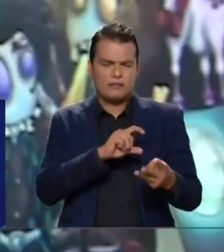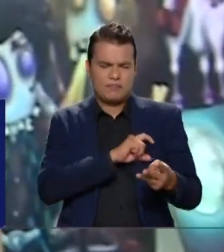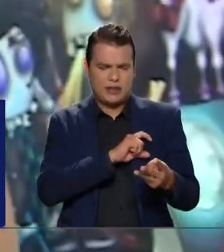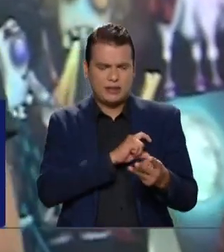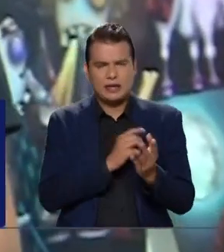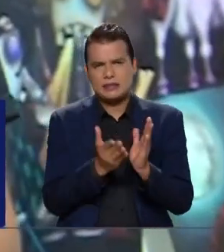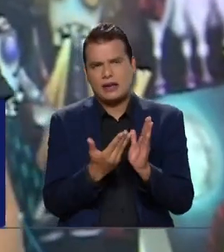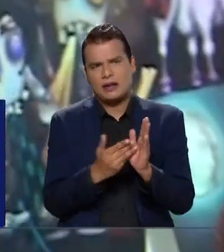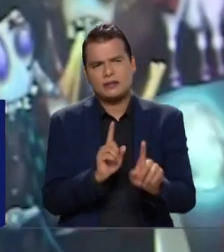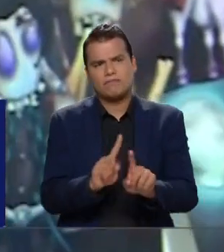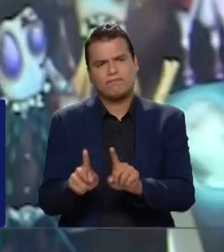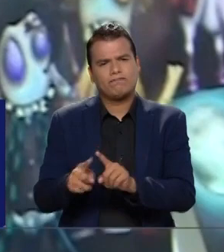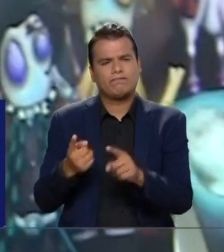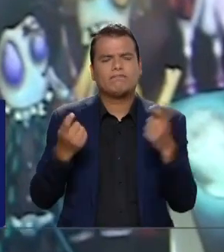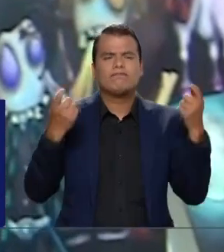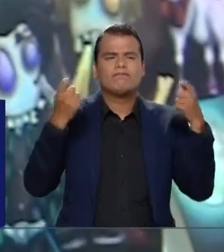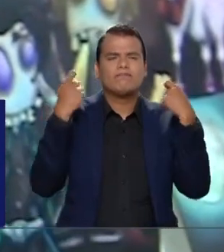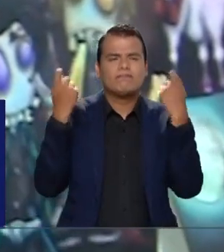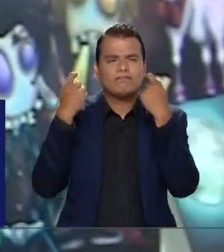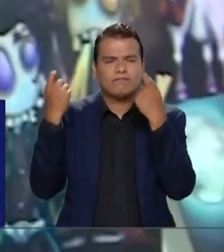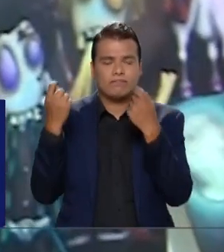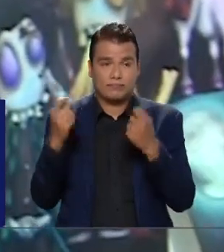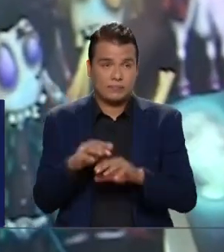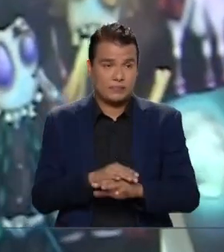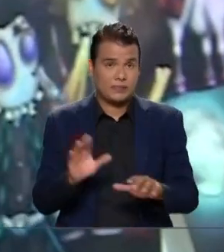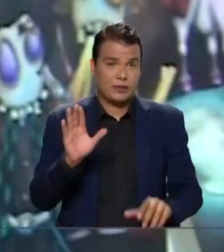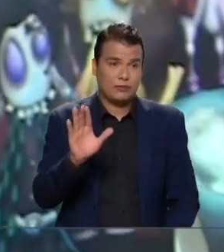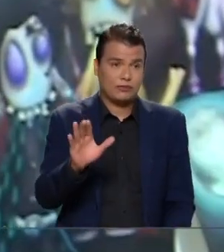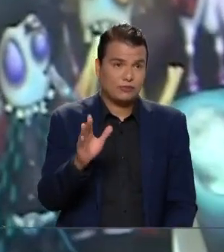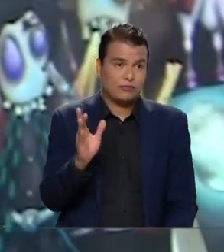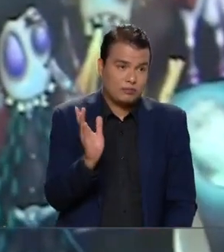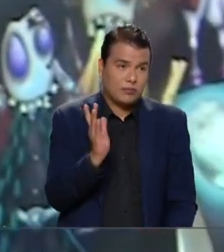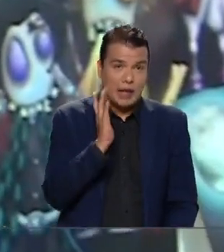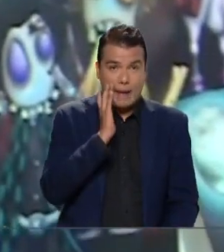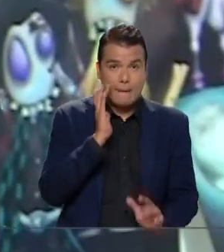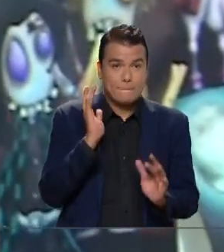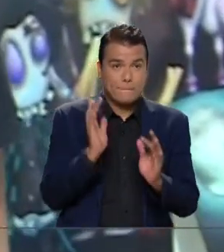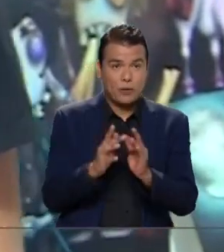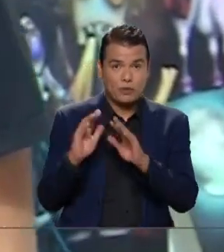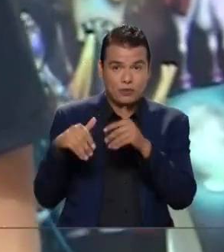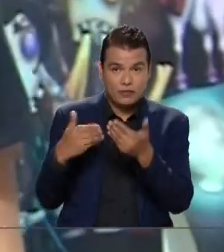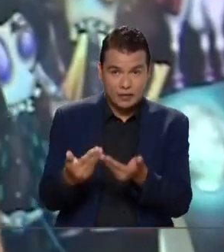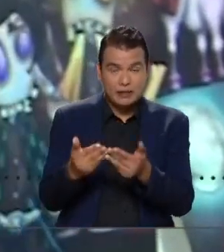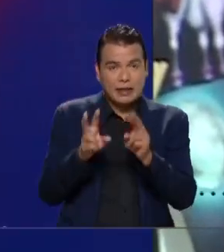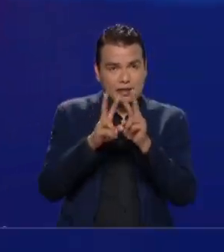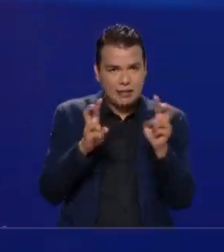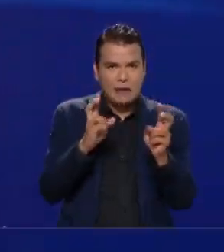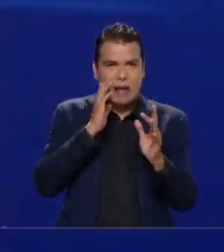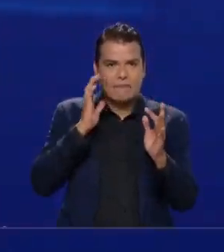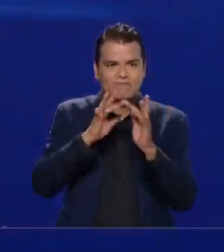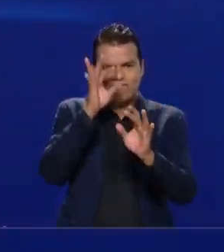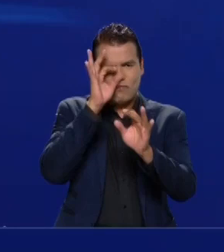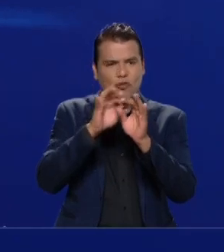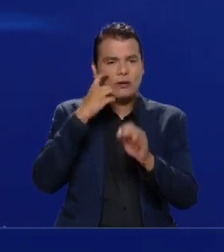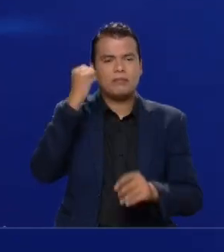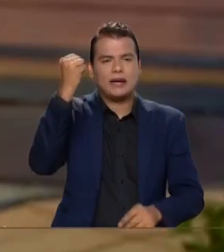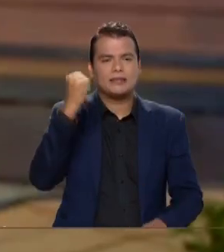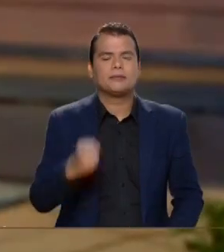poquito de todo tratamos de traer para la feria, pero pues respetando toda la parte literaria claramente.